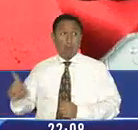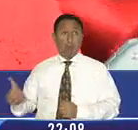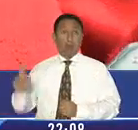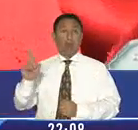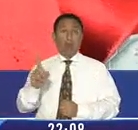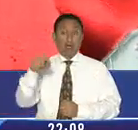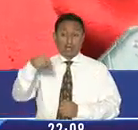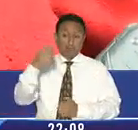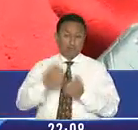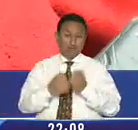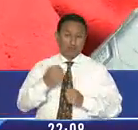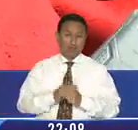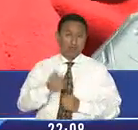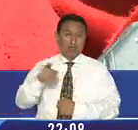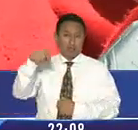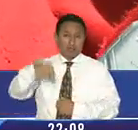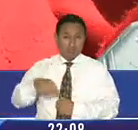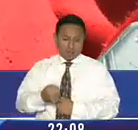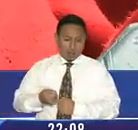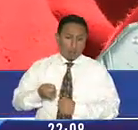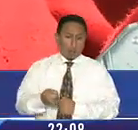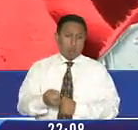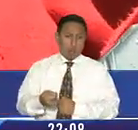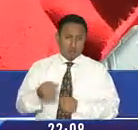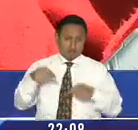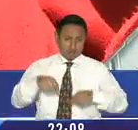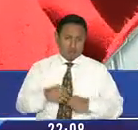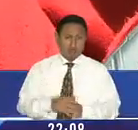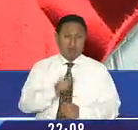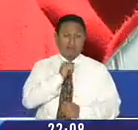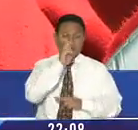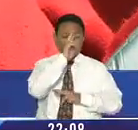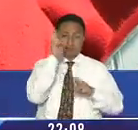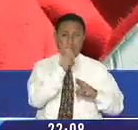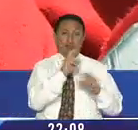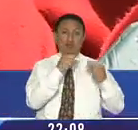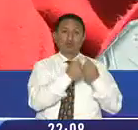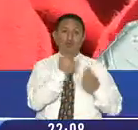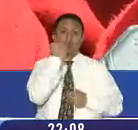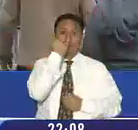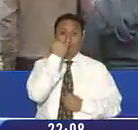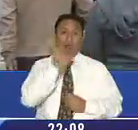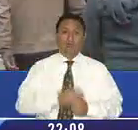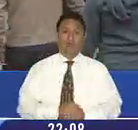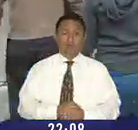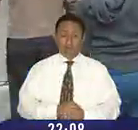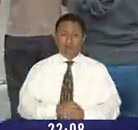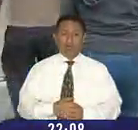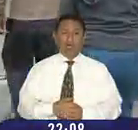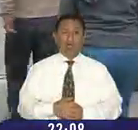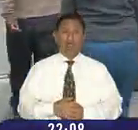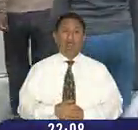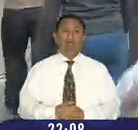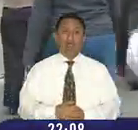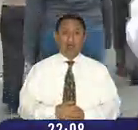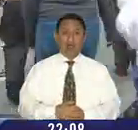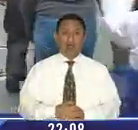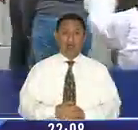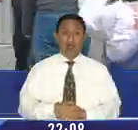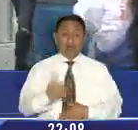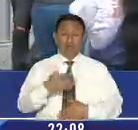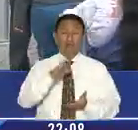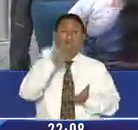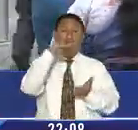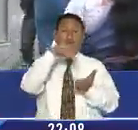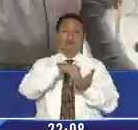caos, vienen a hacer actos vandálicos para deslegitimar la movilización nacional de la CONAI. Ya en el centro histórico, como ha sido habitual,